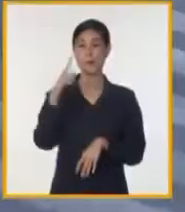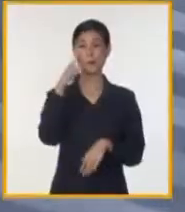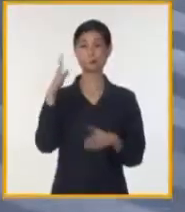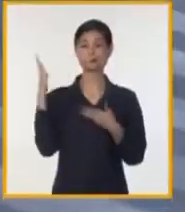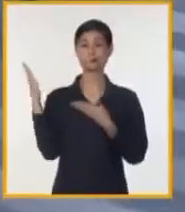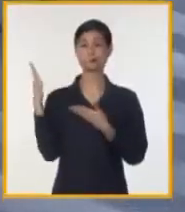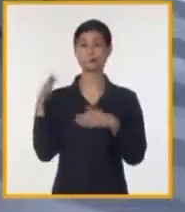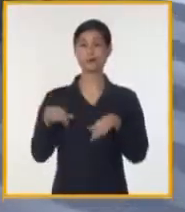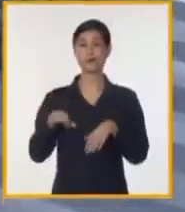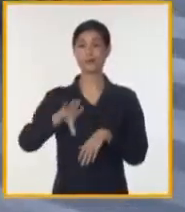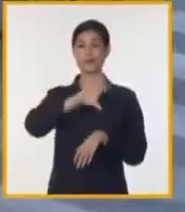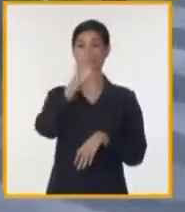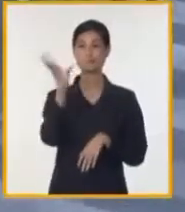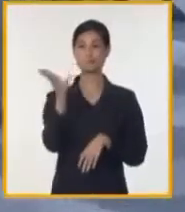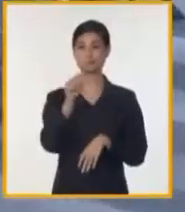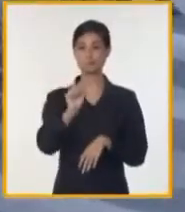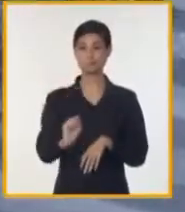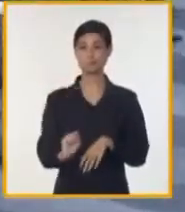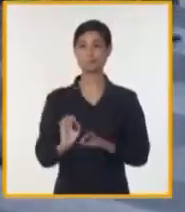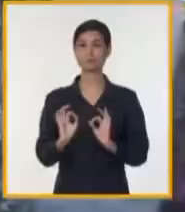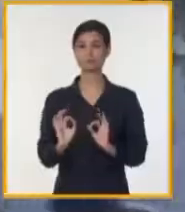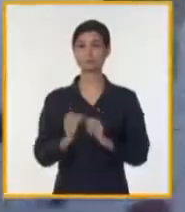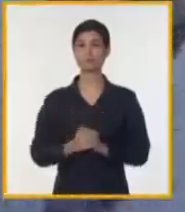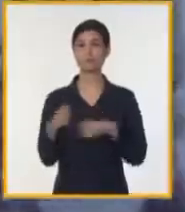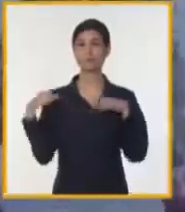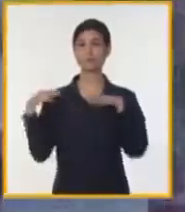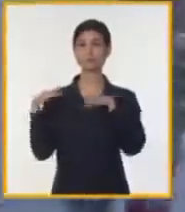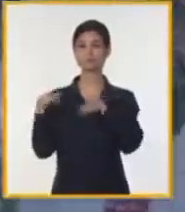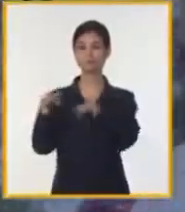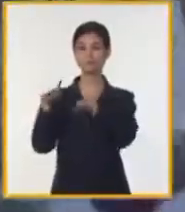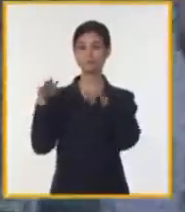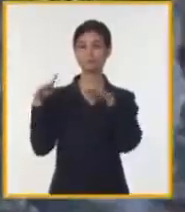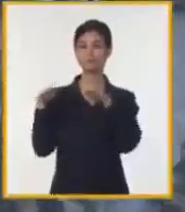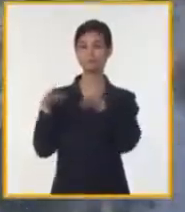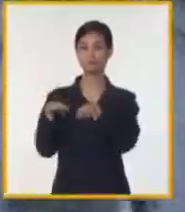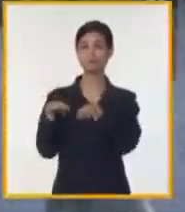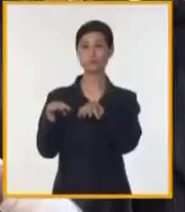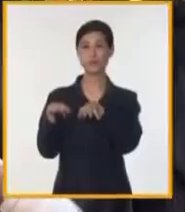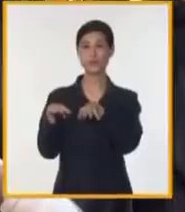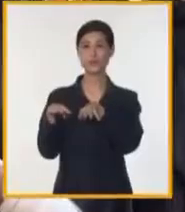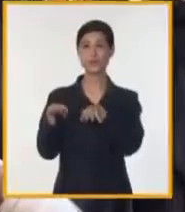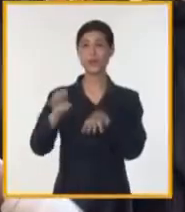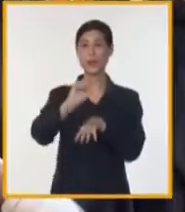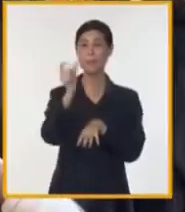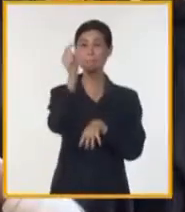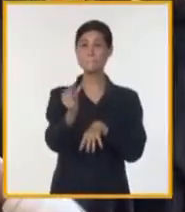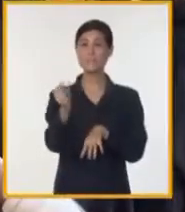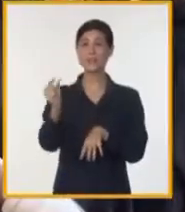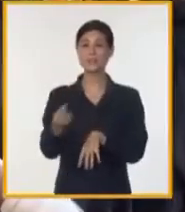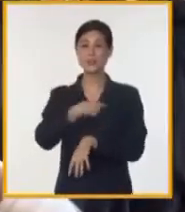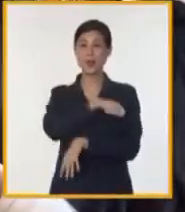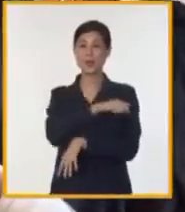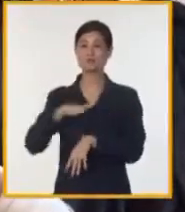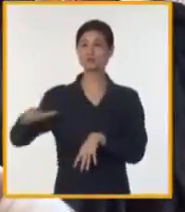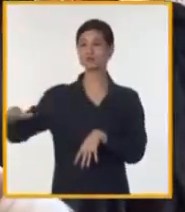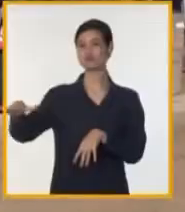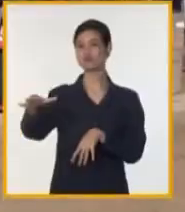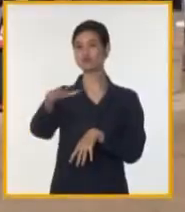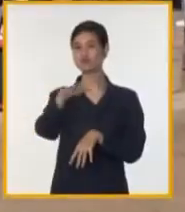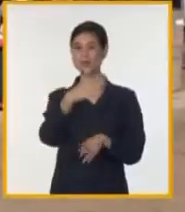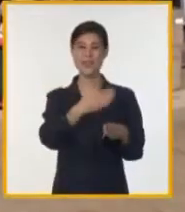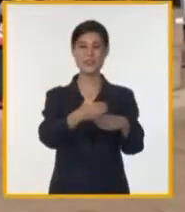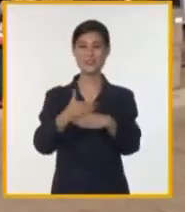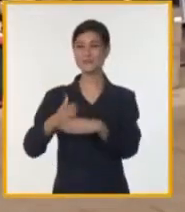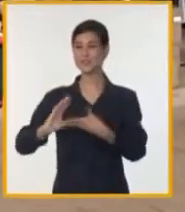una dilatada y vistosa ceremonia que, según lo previsto, reunió a sudafricanos de todos los orígenes, estilos de vida y